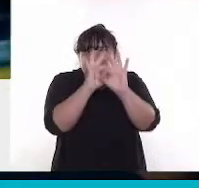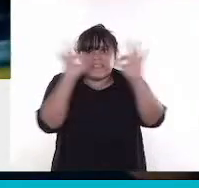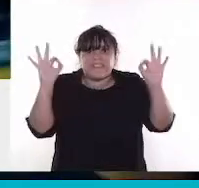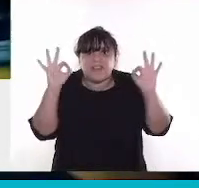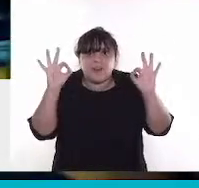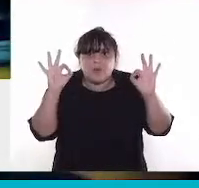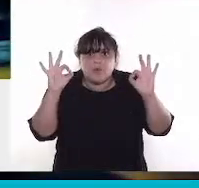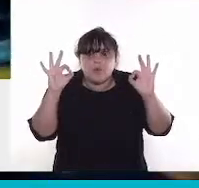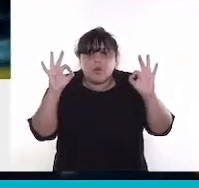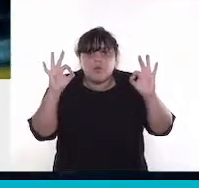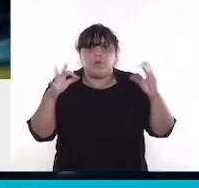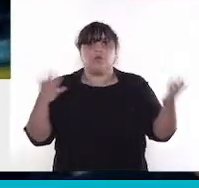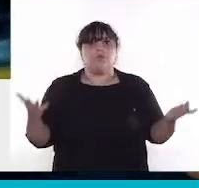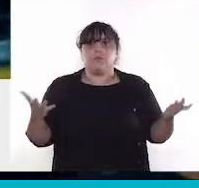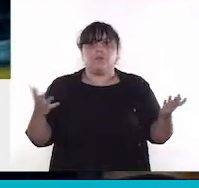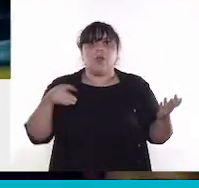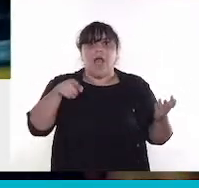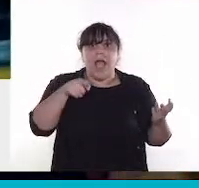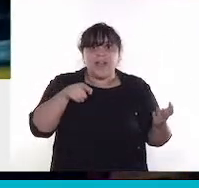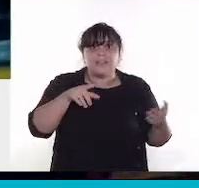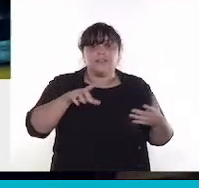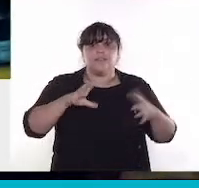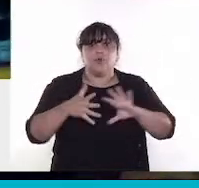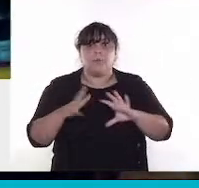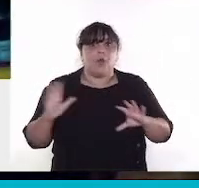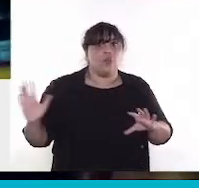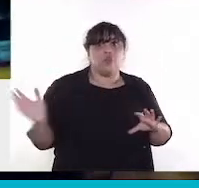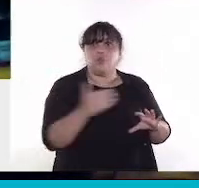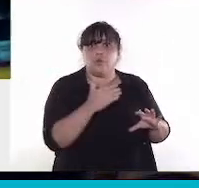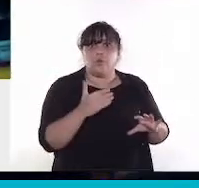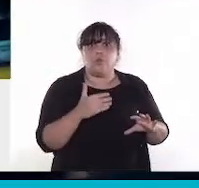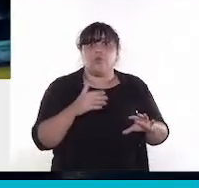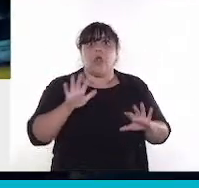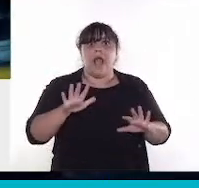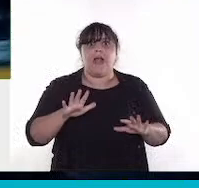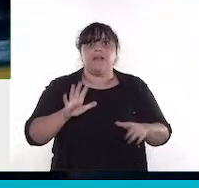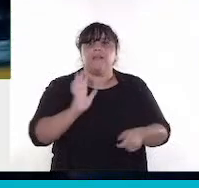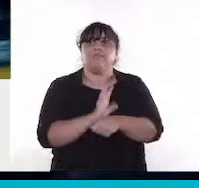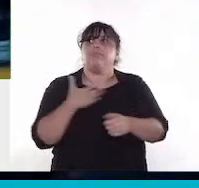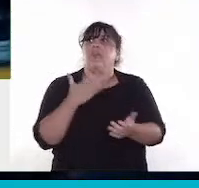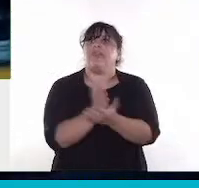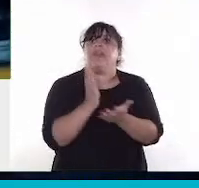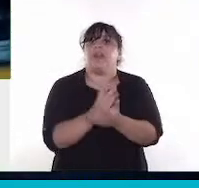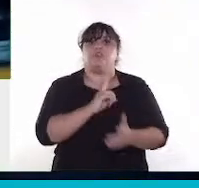es como a todos, en definitiva, nos está siendo violado un derecho fundamental.